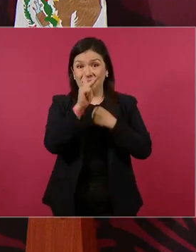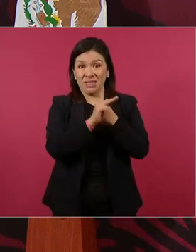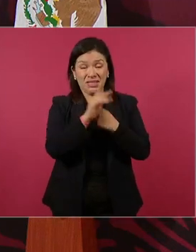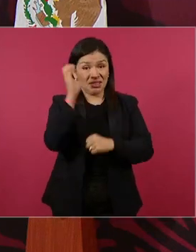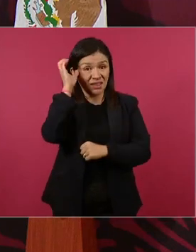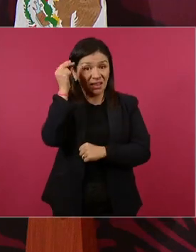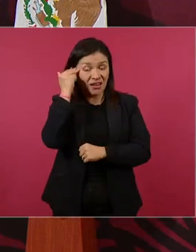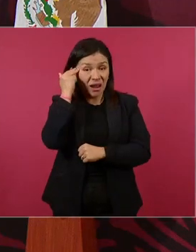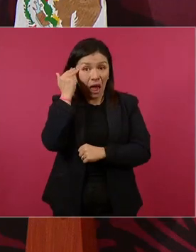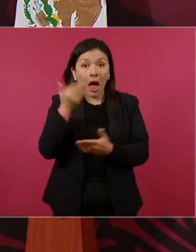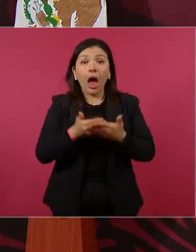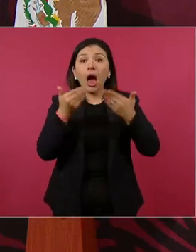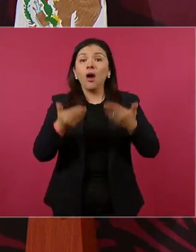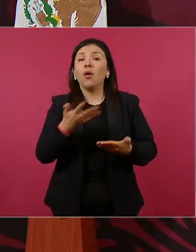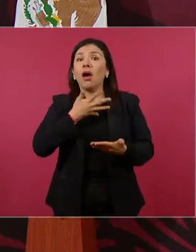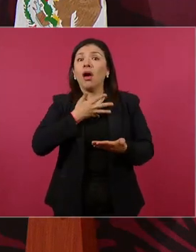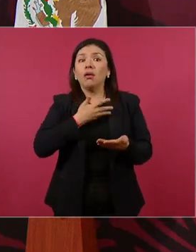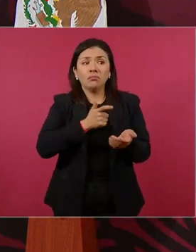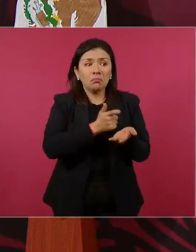tiene mejores salarios